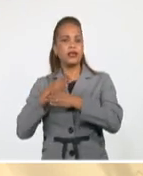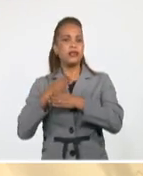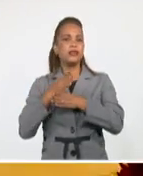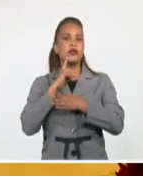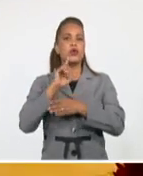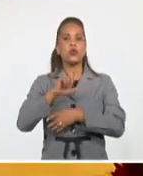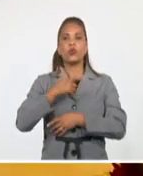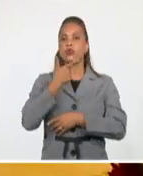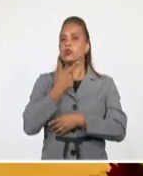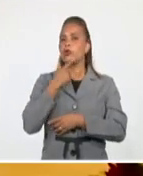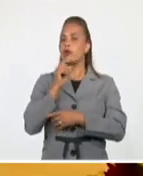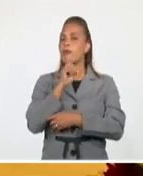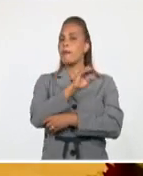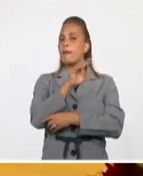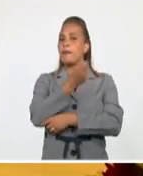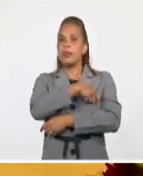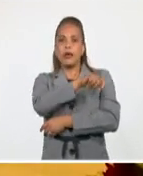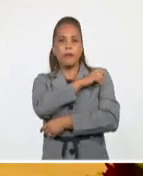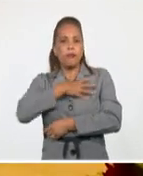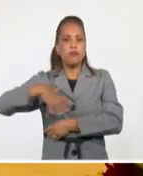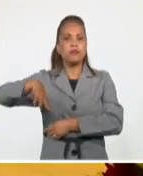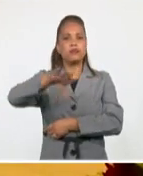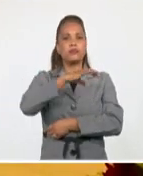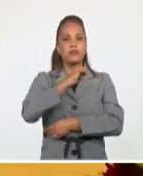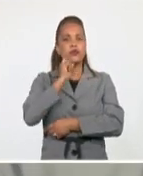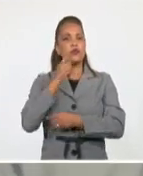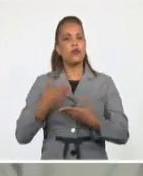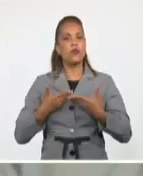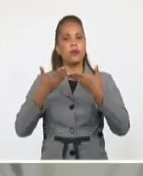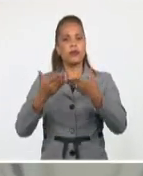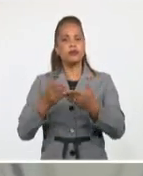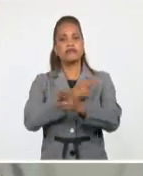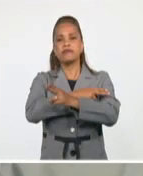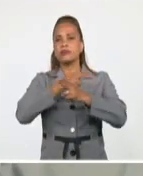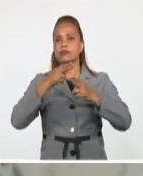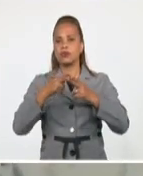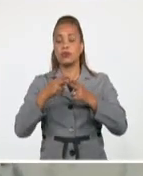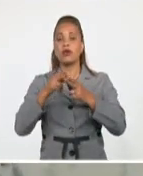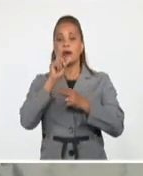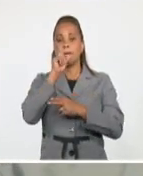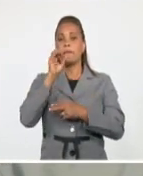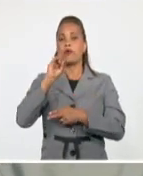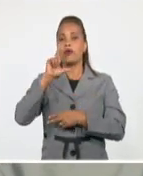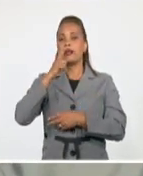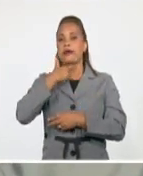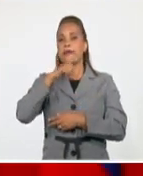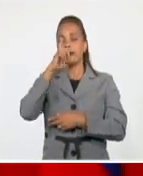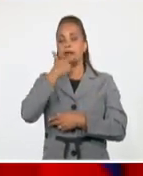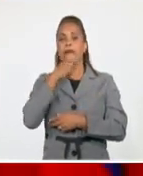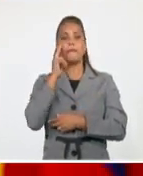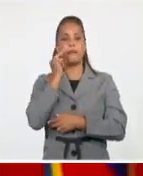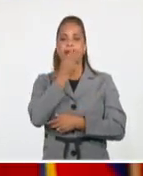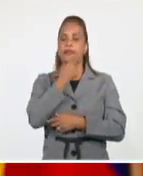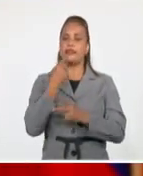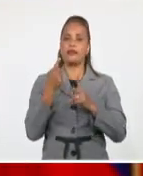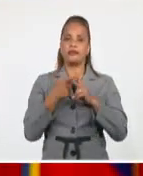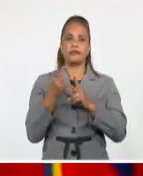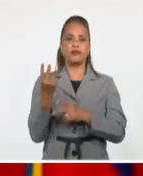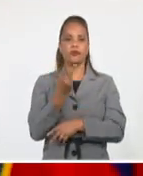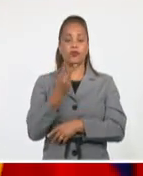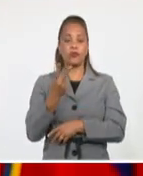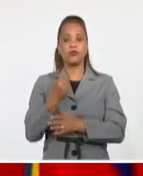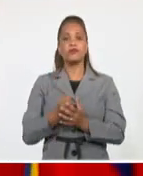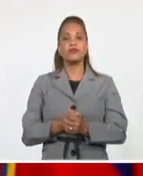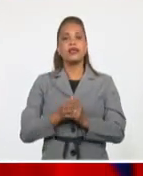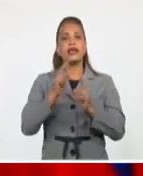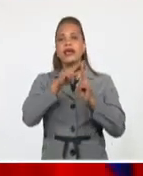cultores populares en un homenaje a la historia de las patrias de Bolívar y de Martí. Sobre el escenario, la fusión del teatro,